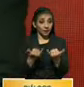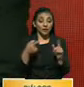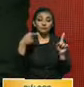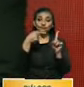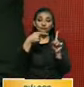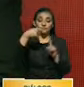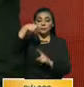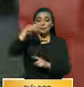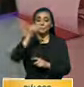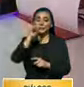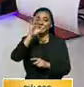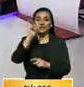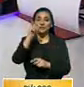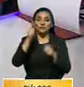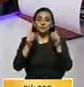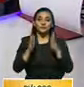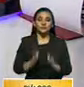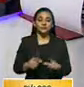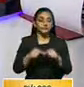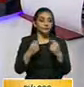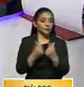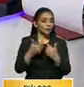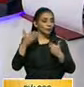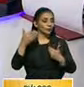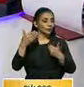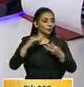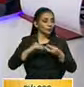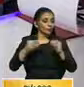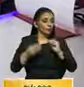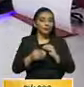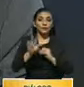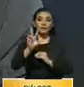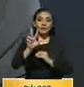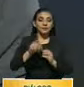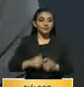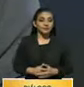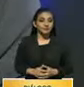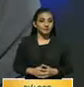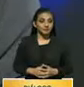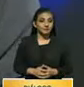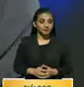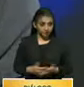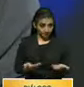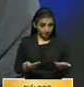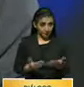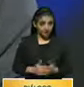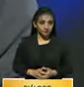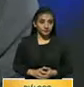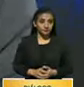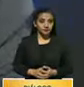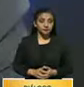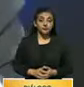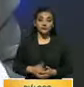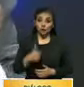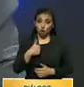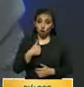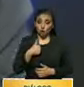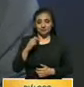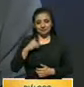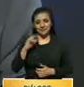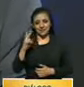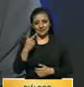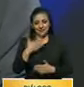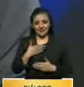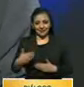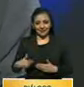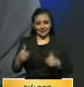Zuquilanda, candidato de Sociedad Patriótica. 1:30, corre su tiempo. Con Johnny Jorge, mi vicepresidente, hemos dicho que ahora le toca al agro